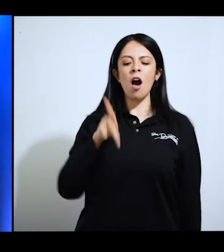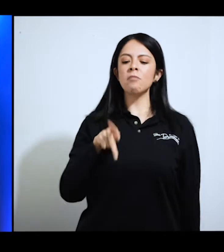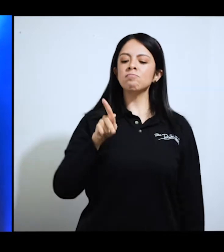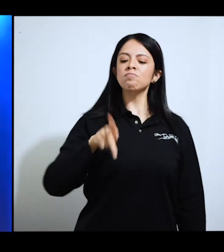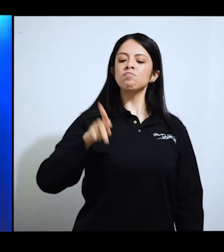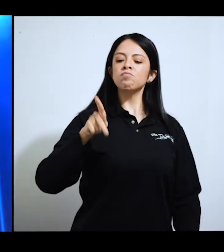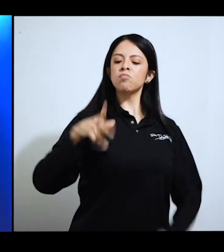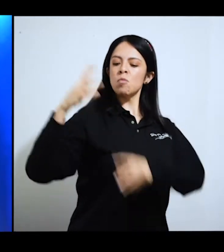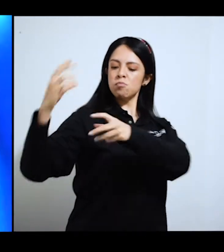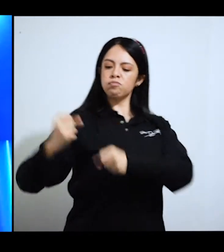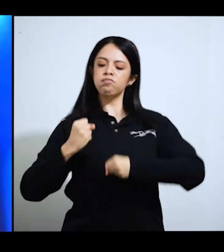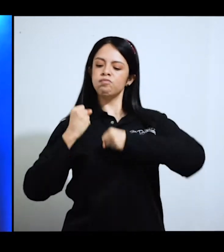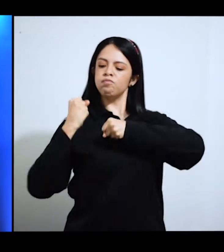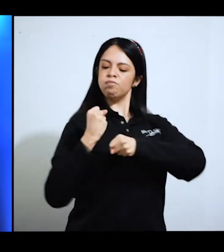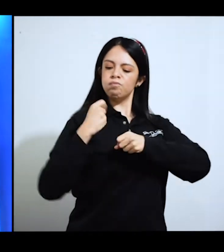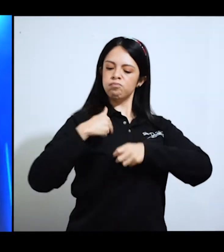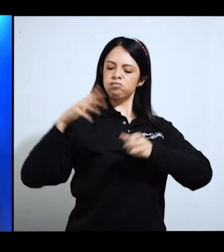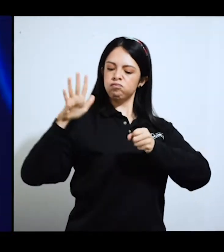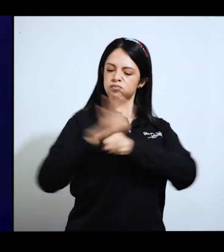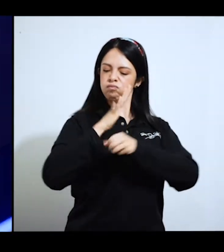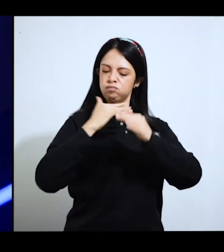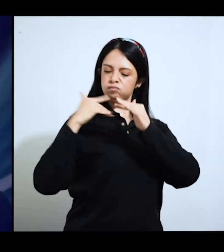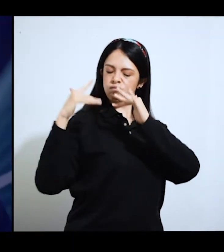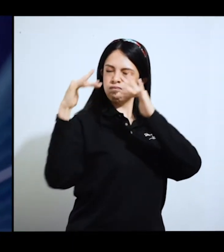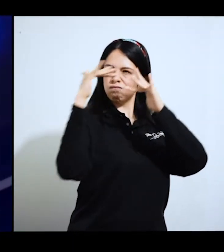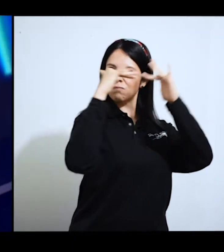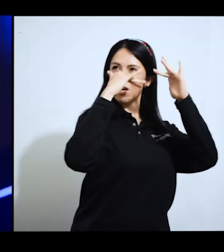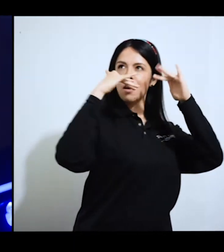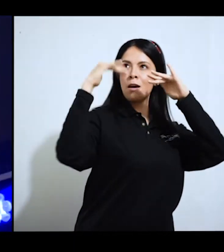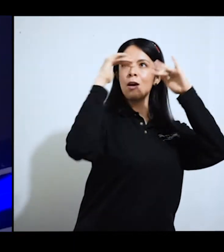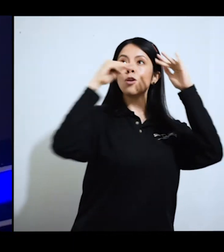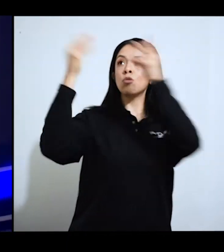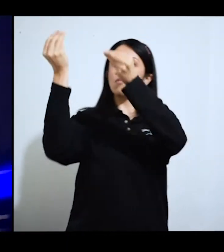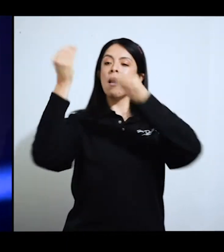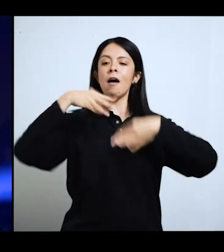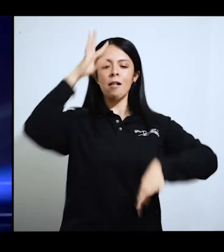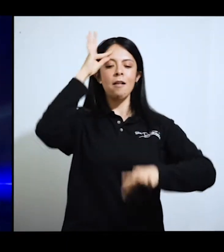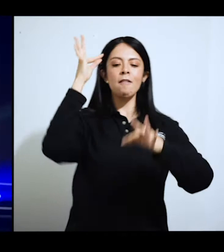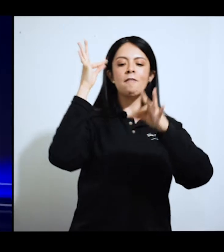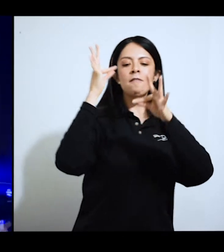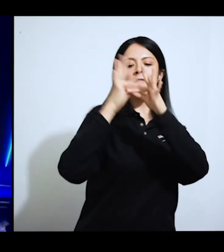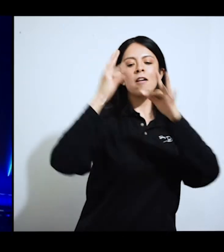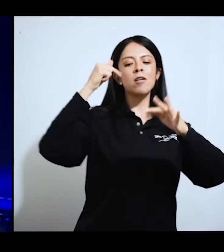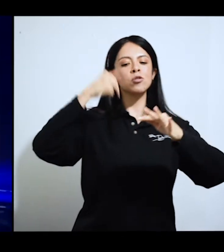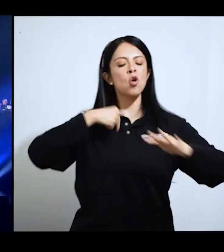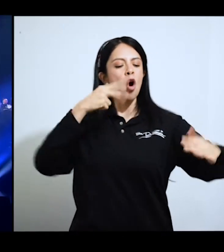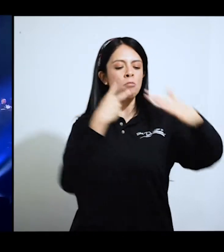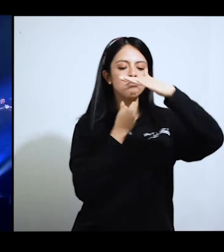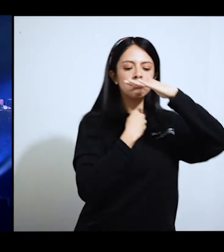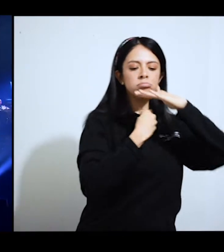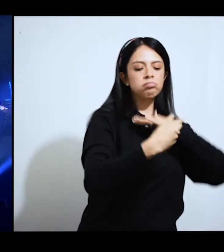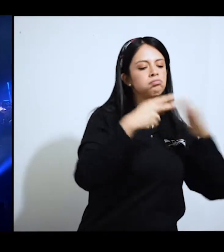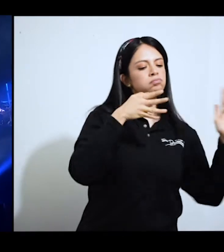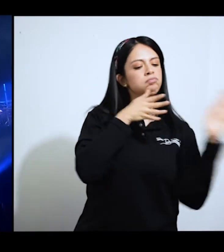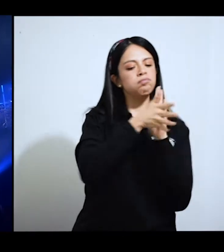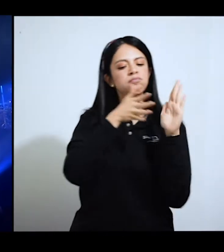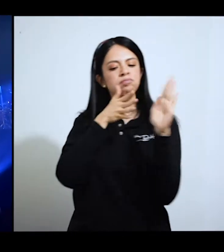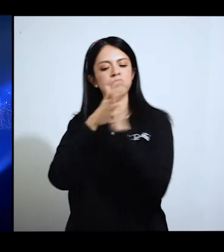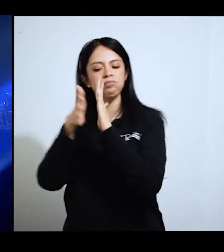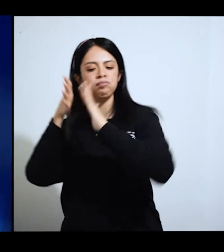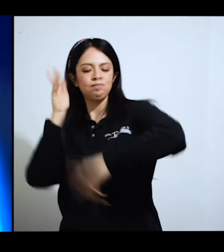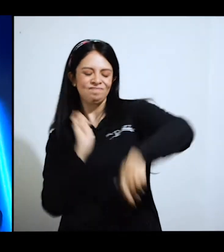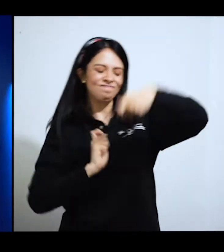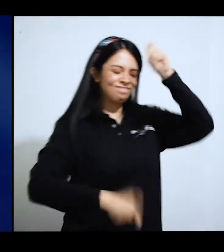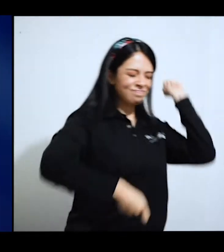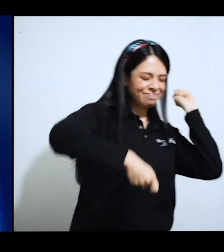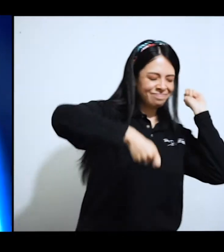a cambiar, camino lleno de tu poder. Me das la fe